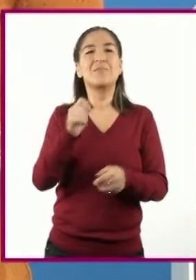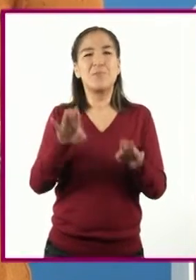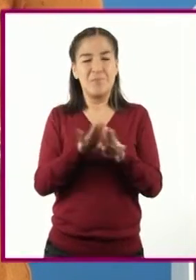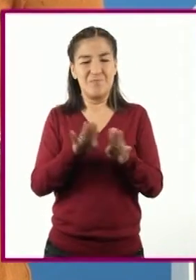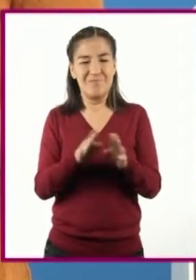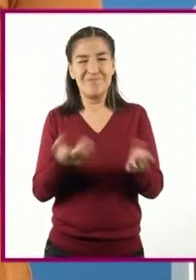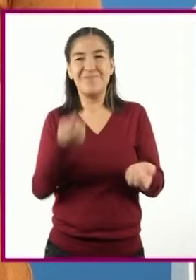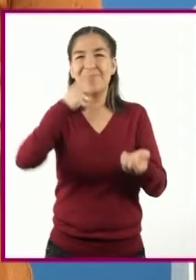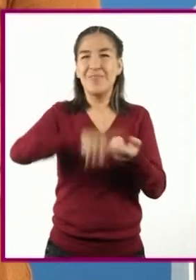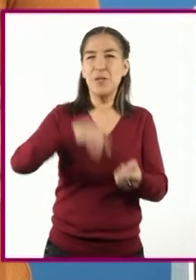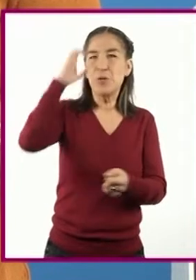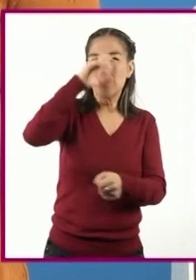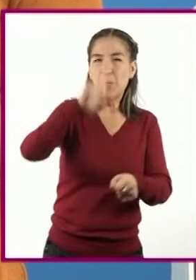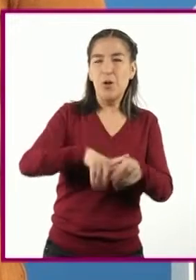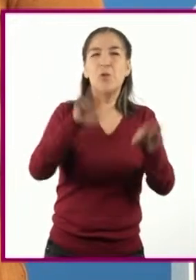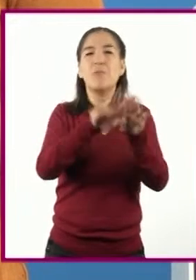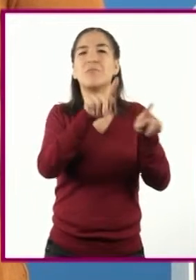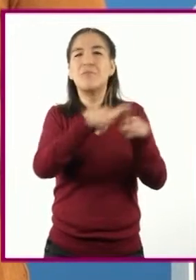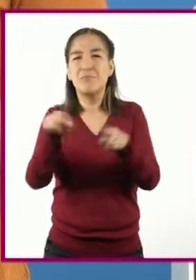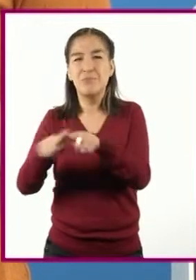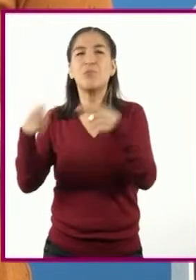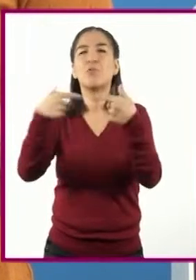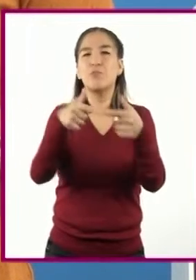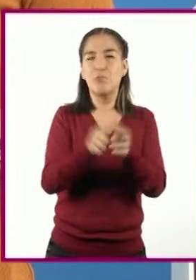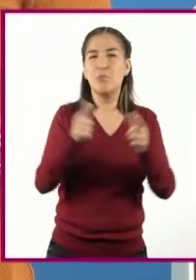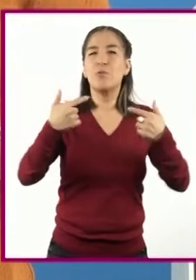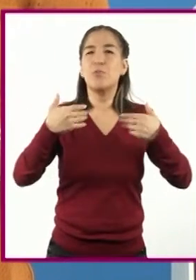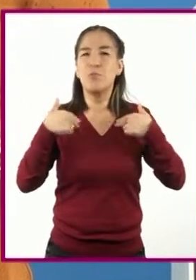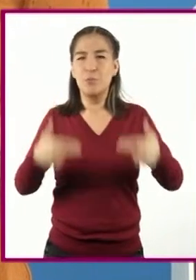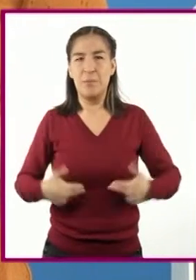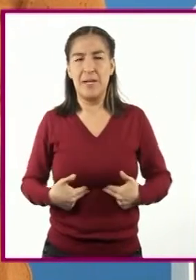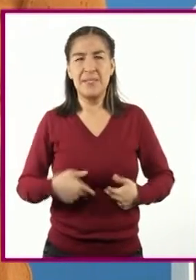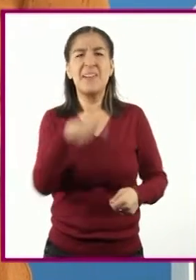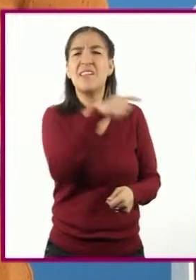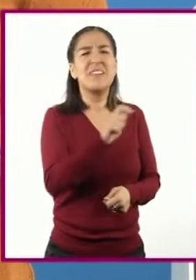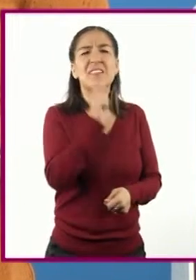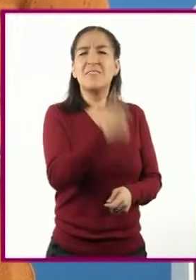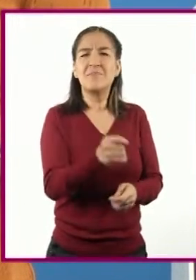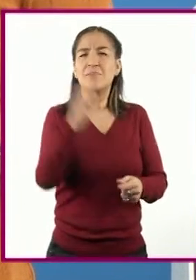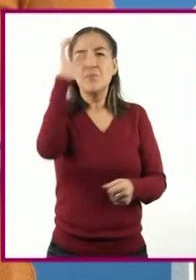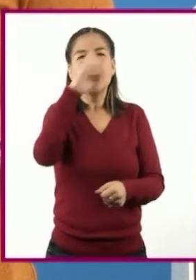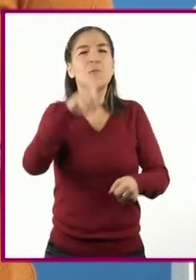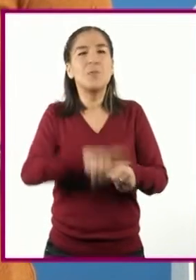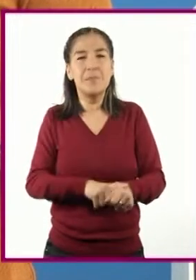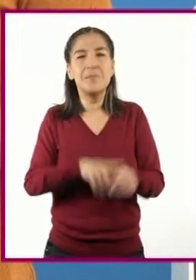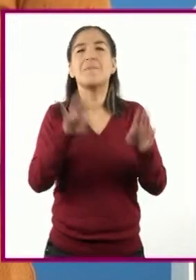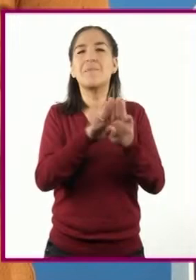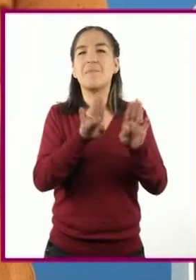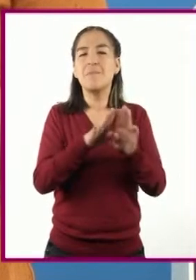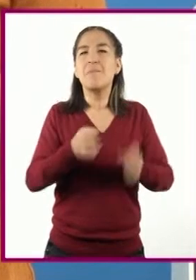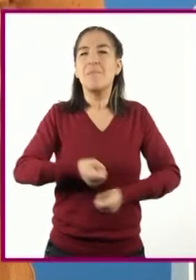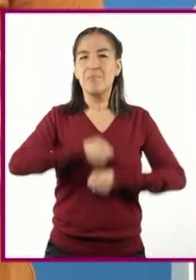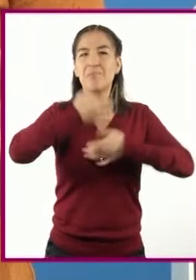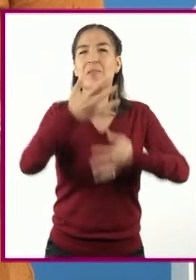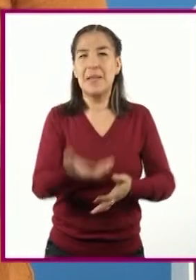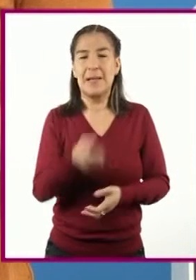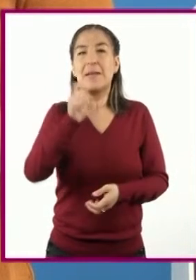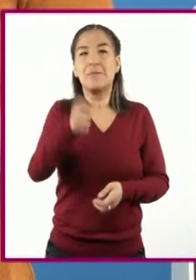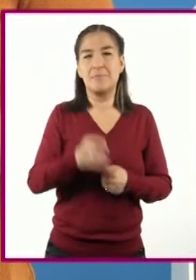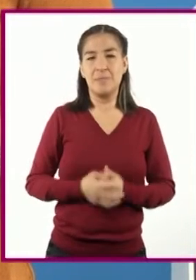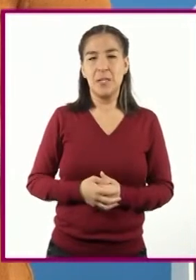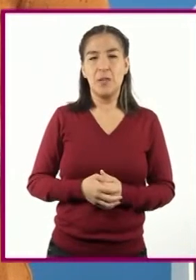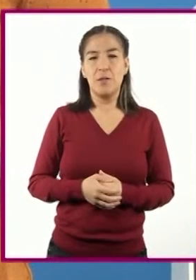hacen diferentes a los grupos humanos. Estas manifestaciones culturales se expresan tanto de